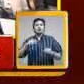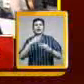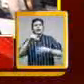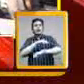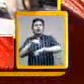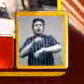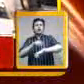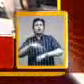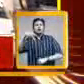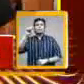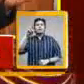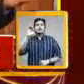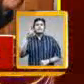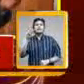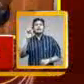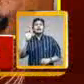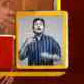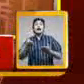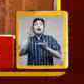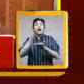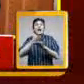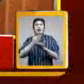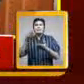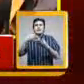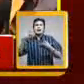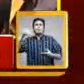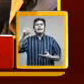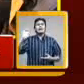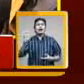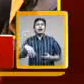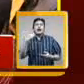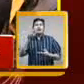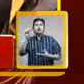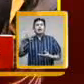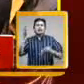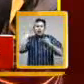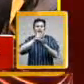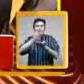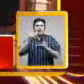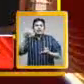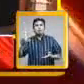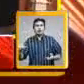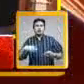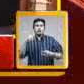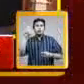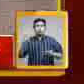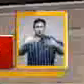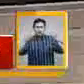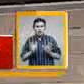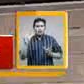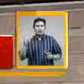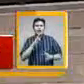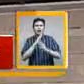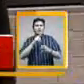de Periférica. Estos encuentros se dan ante la amenaza de los municipios de Palca, Mecapaca y Achocaya de cercar La Paz a partir de este lunes.